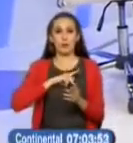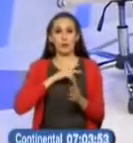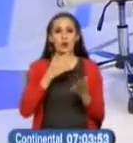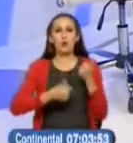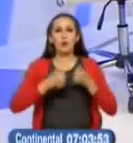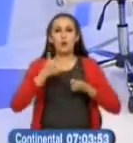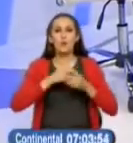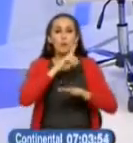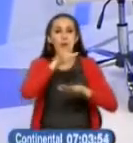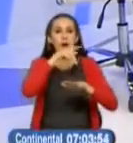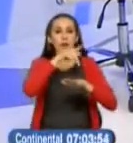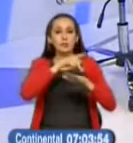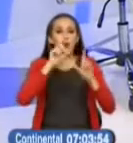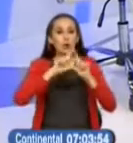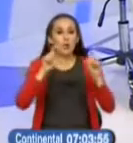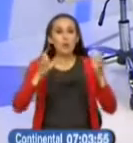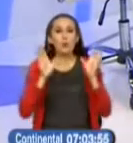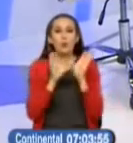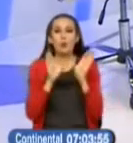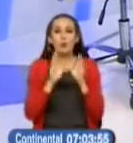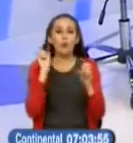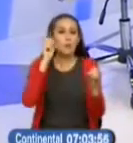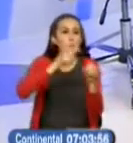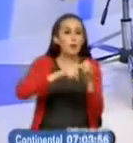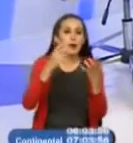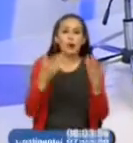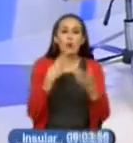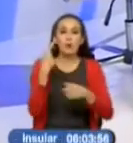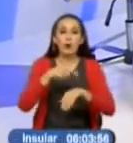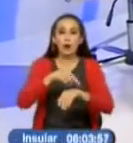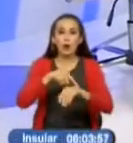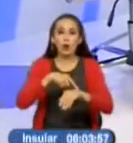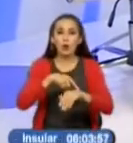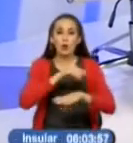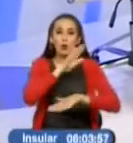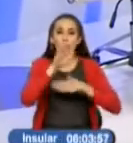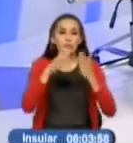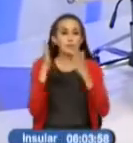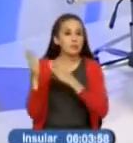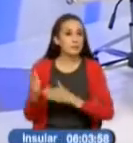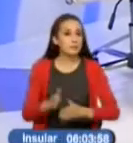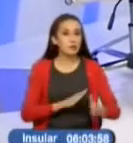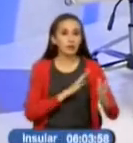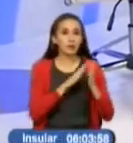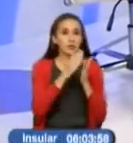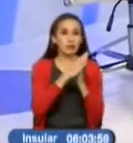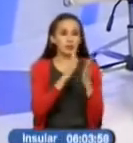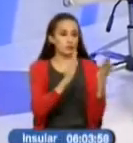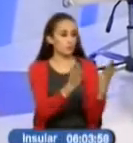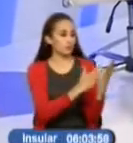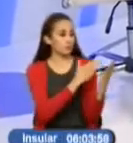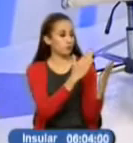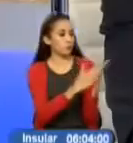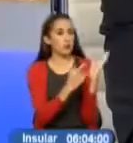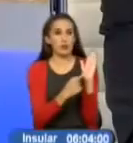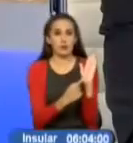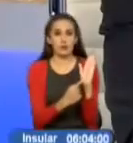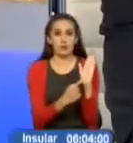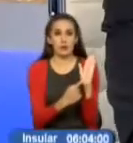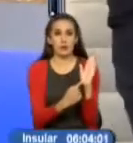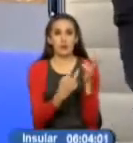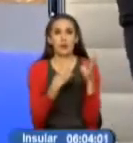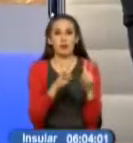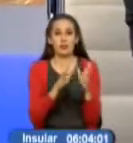carrera, cuál es la titulación, es presencial, es semipresencial, cómo son los mecanismos que están planteados. Y me imagino que también está en medio